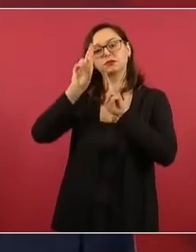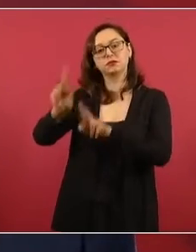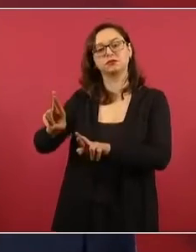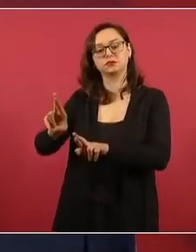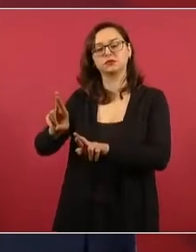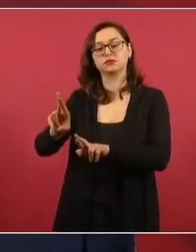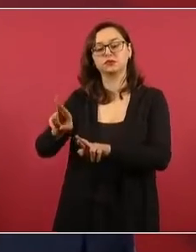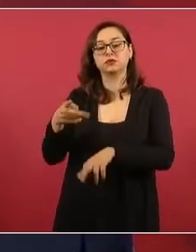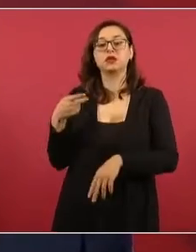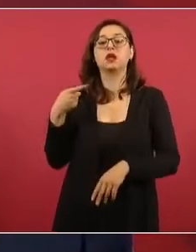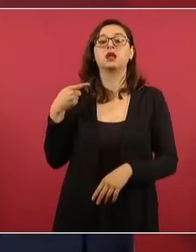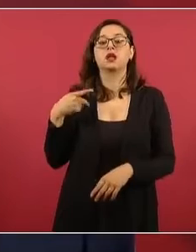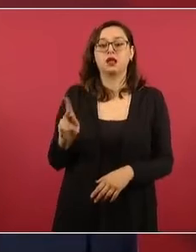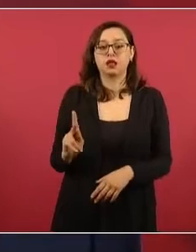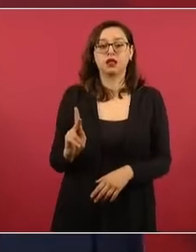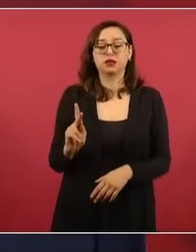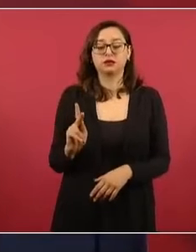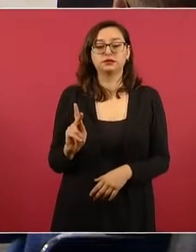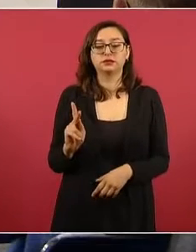pero